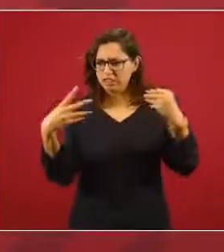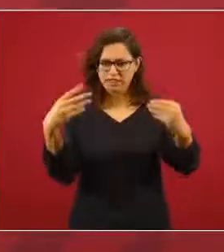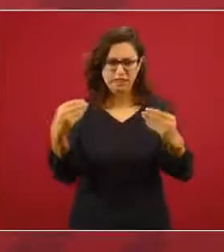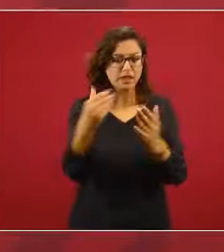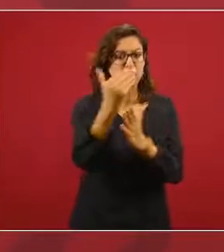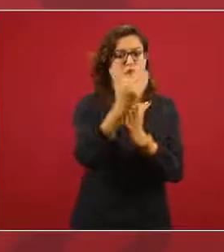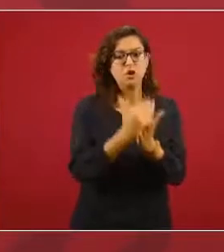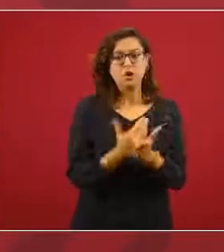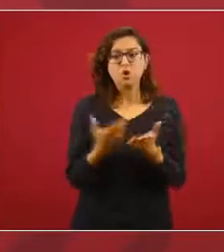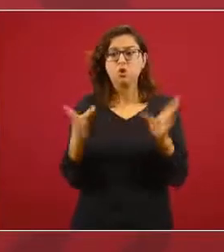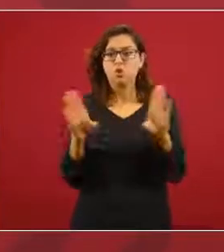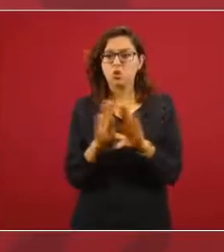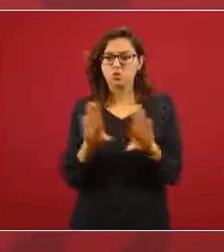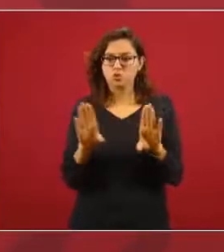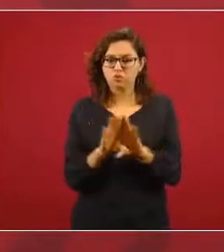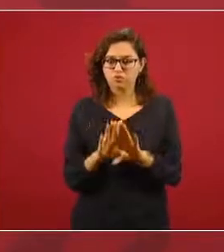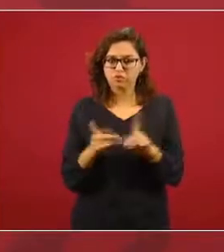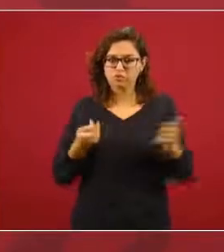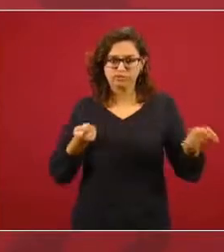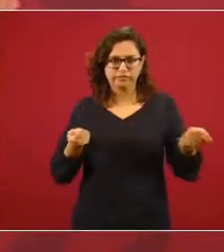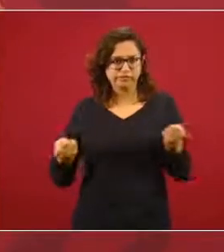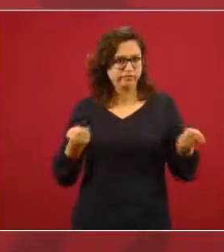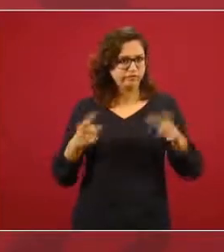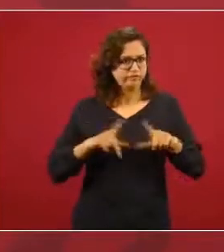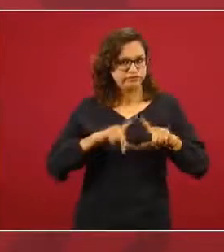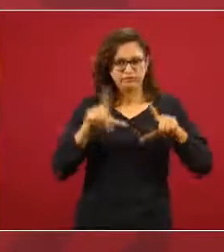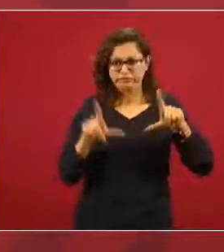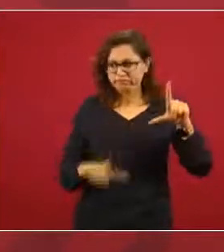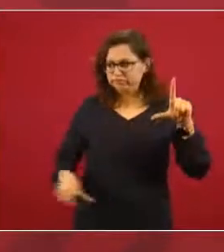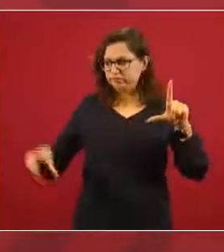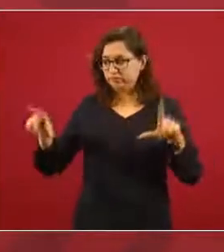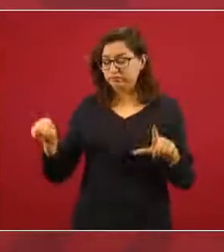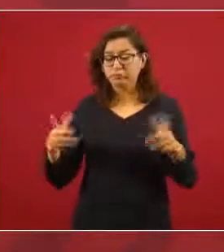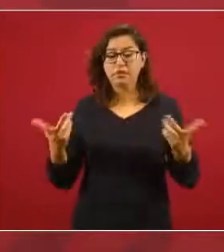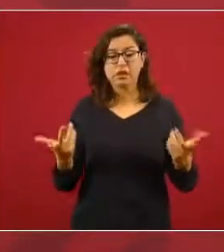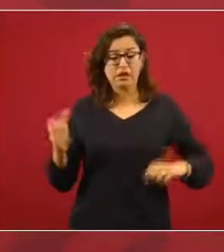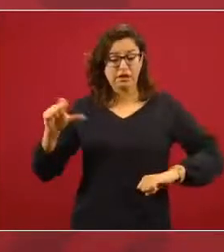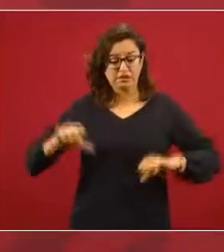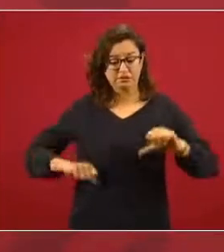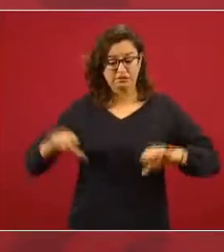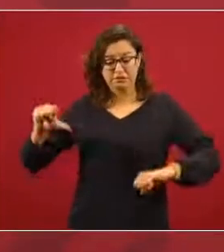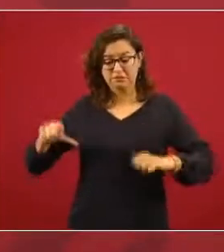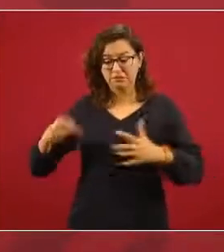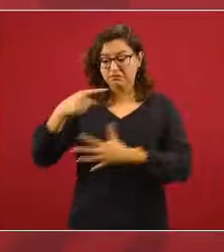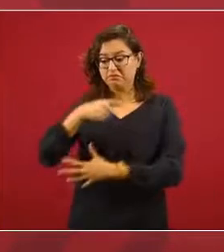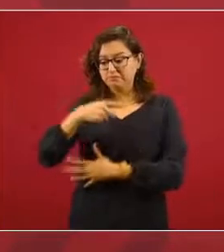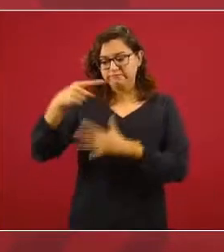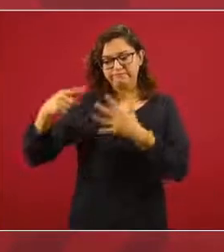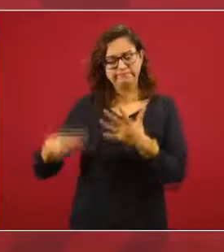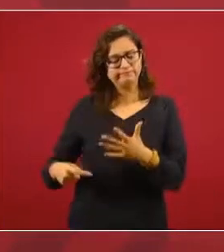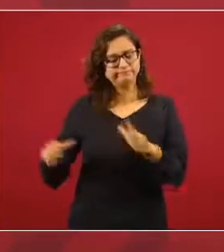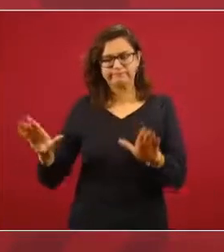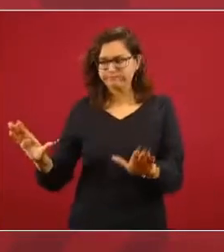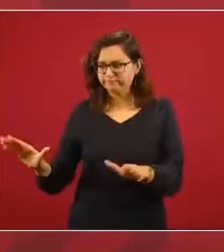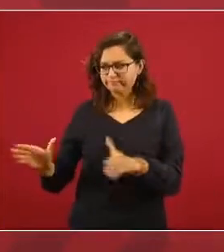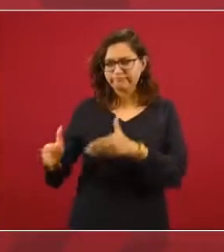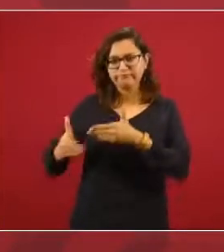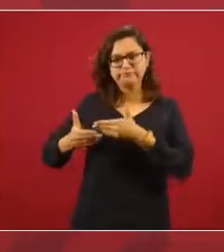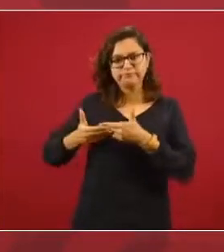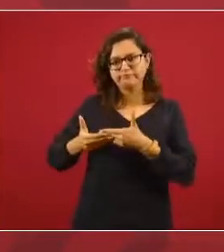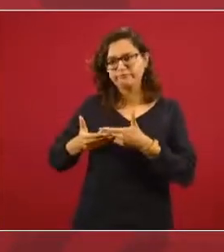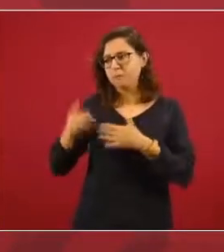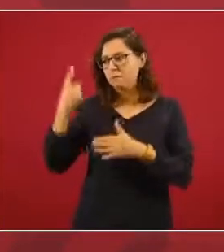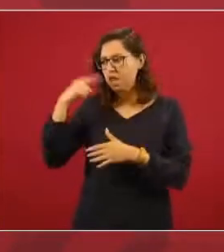través de una intervención masiva en la que se suspende una cantidad muy importante de las actividades de las personas en el